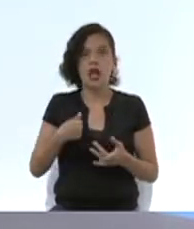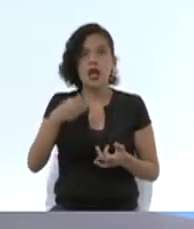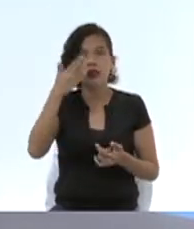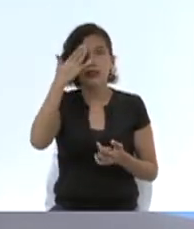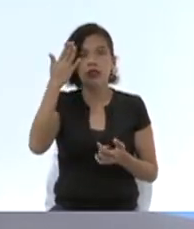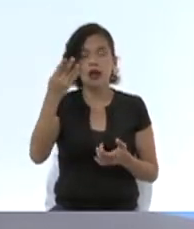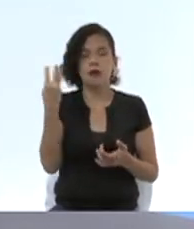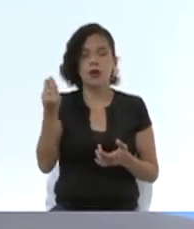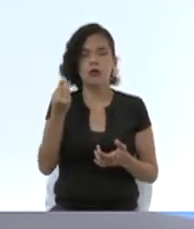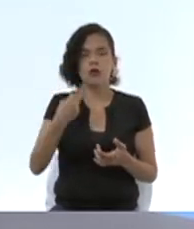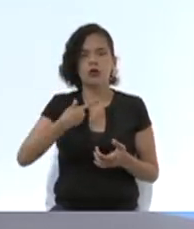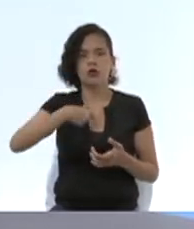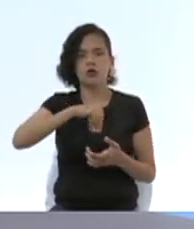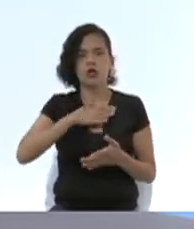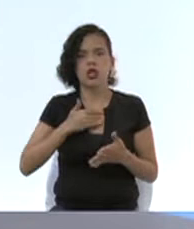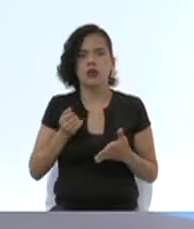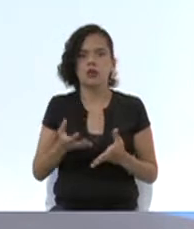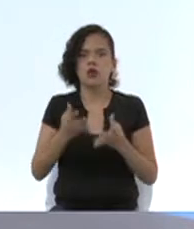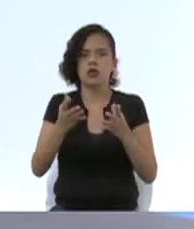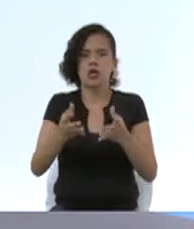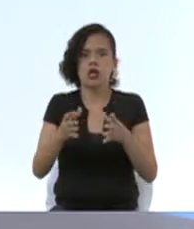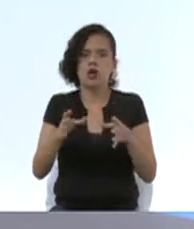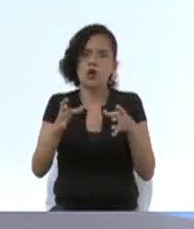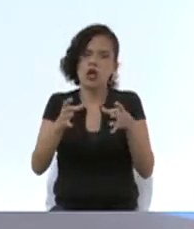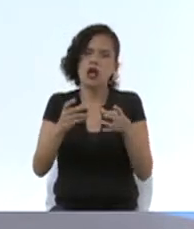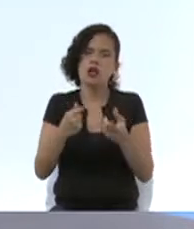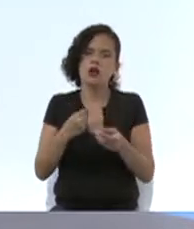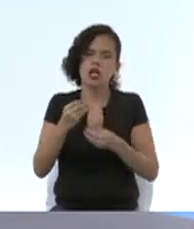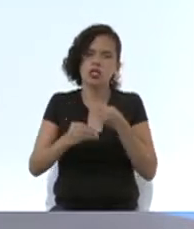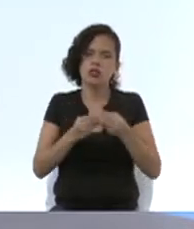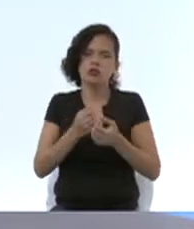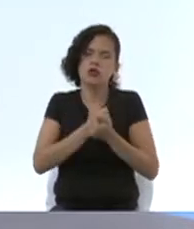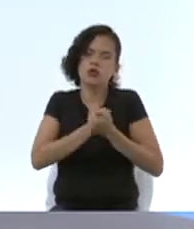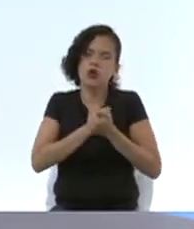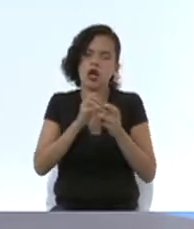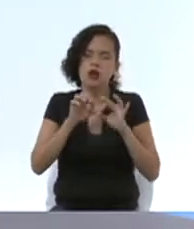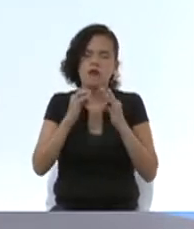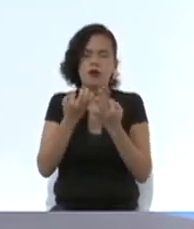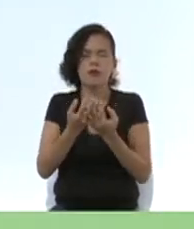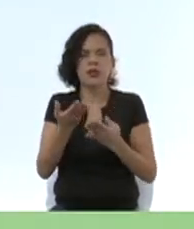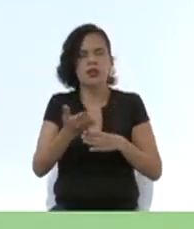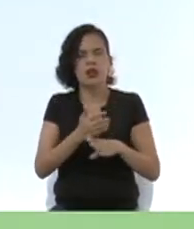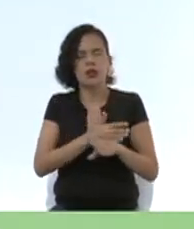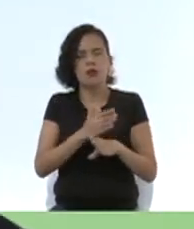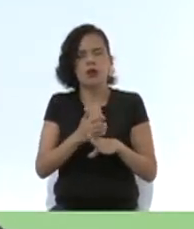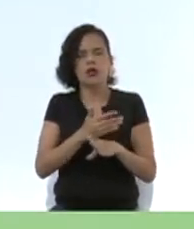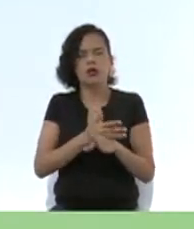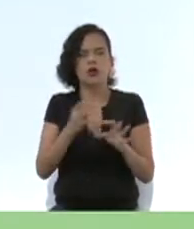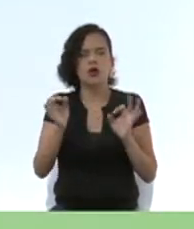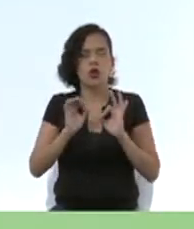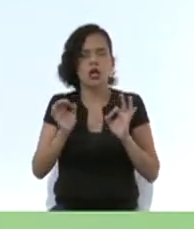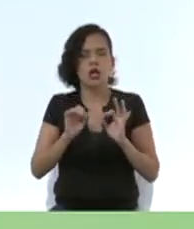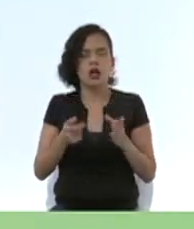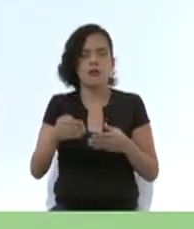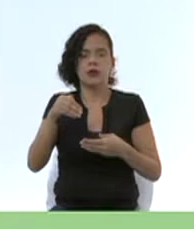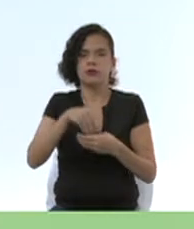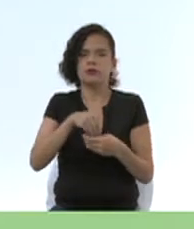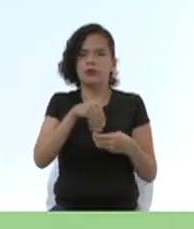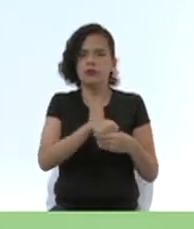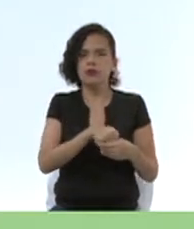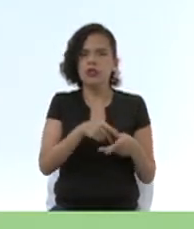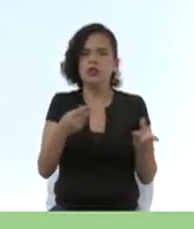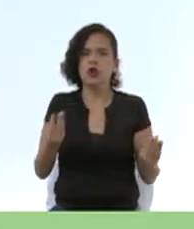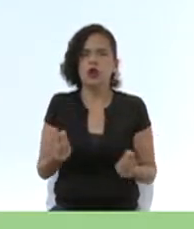Como nosotros queremos darle un regalito hecho con mucho amor a la familia que ha compartido, no solamente en pandemia, sino